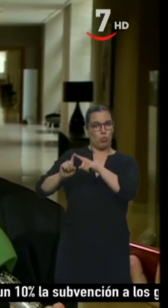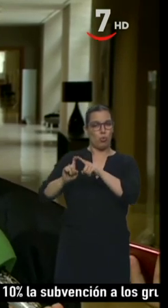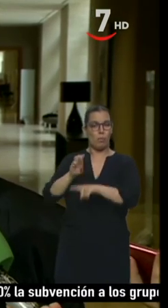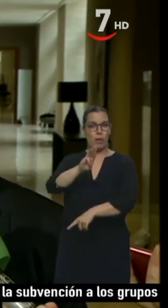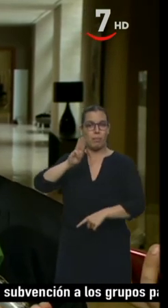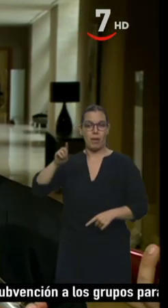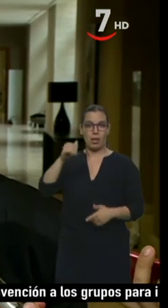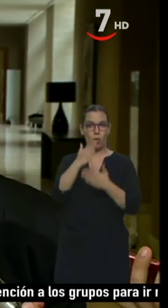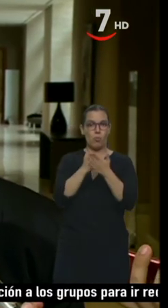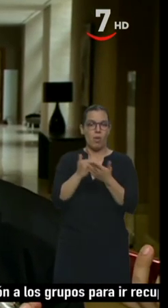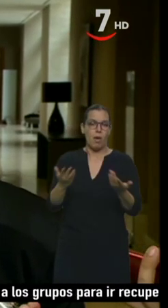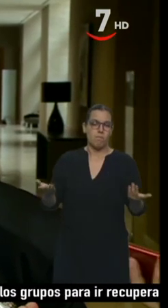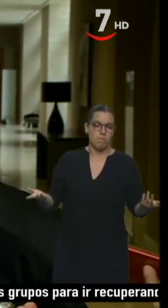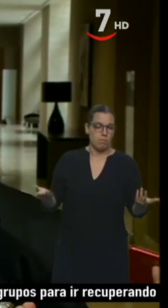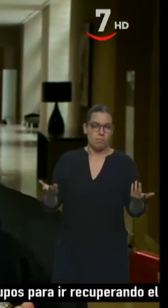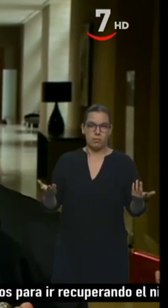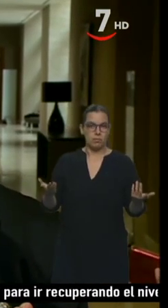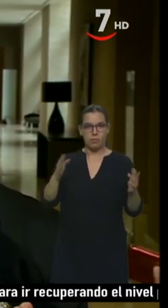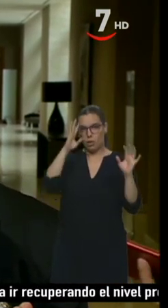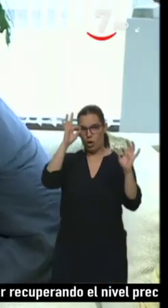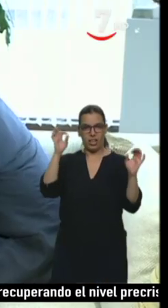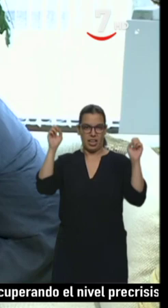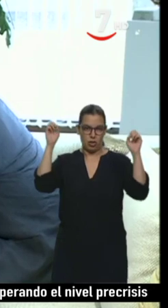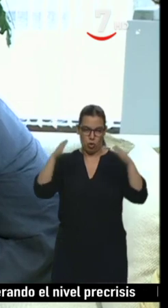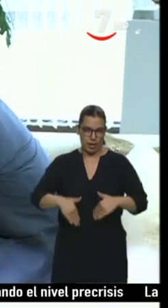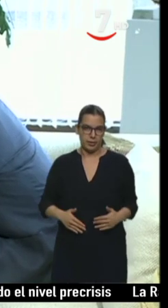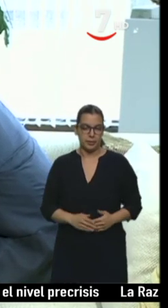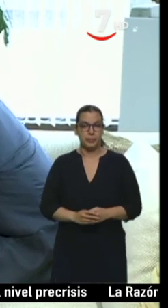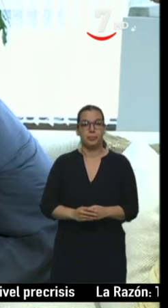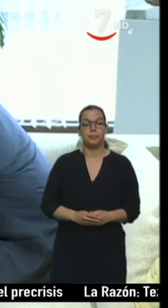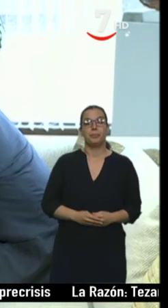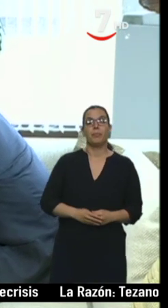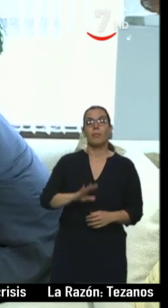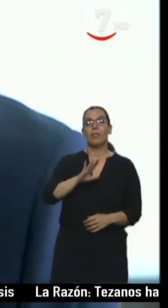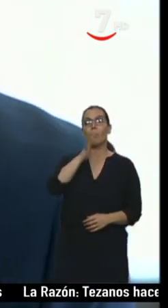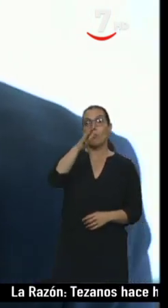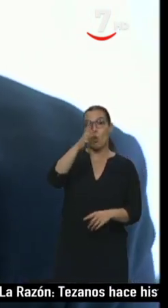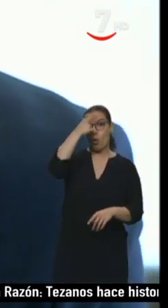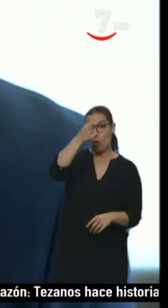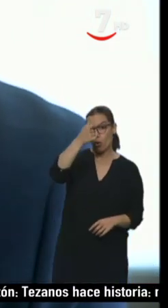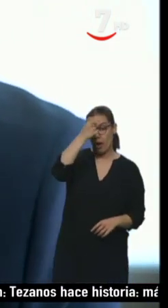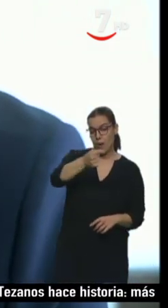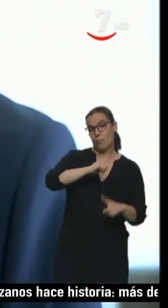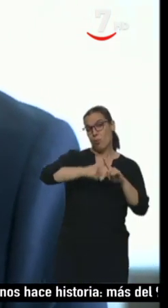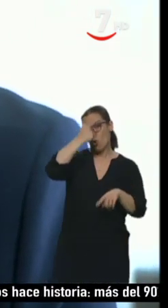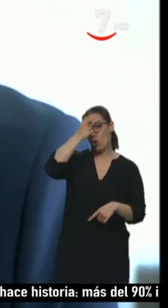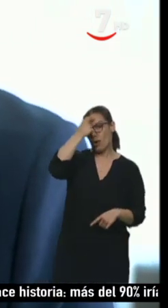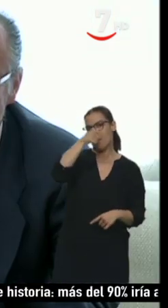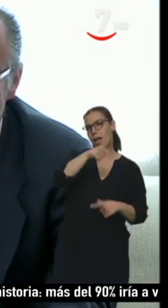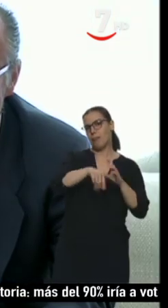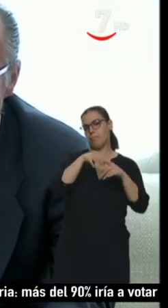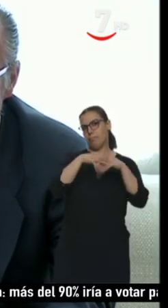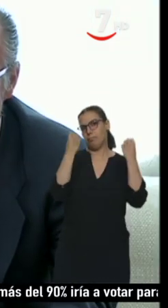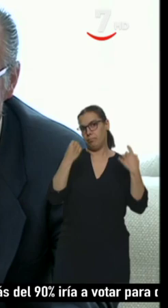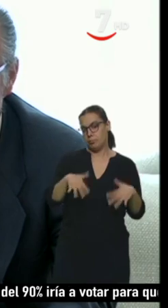en esta comunidad autónoma, no tiene absolutamente ningún sentido. El procurador de Por Ávila se abstendrá, a no ser que antes de la votación el futuro